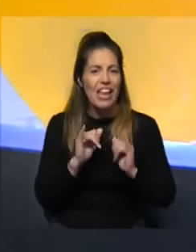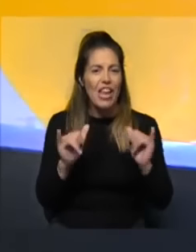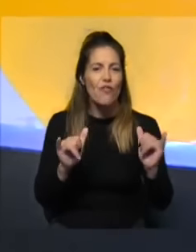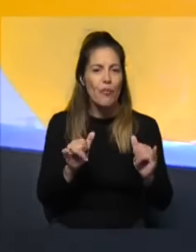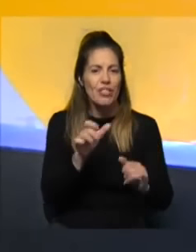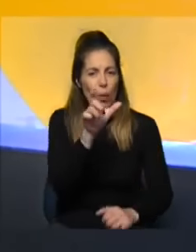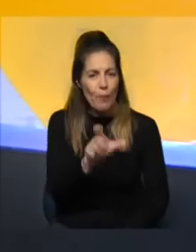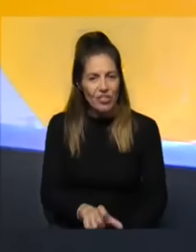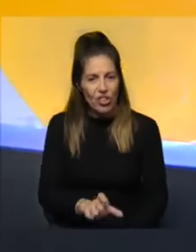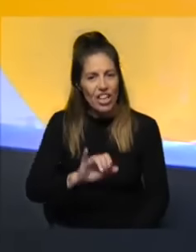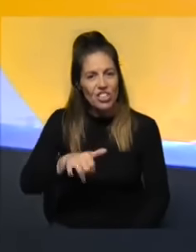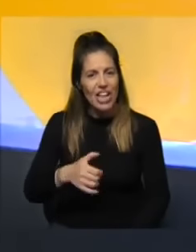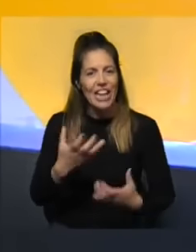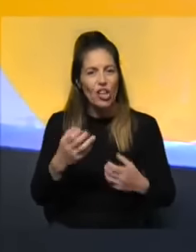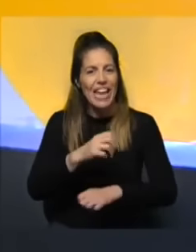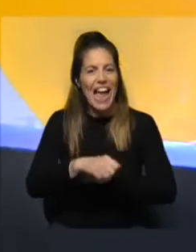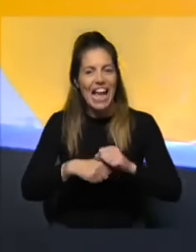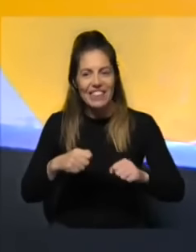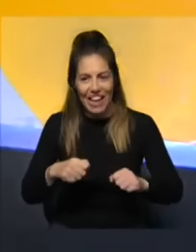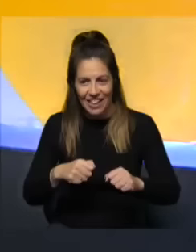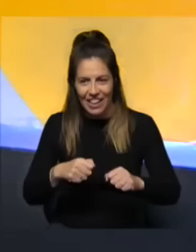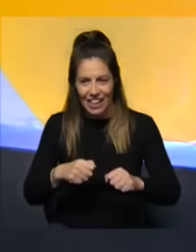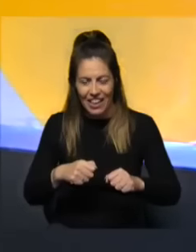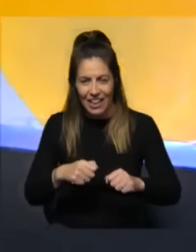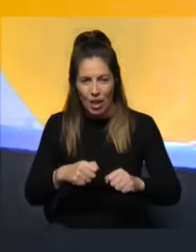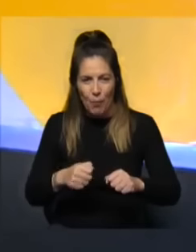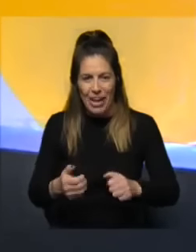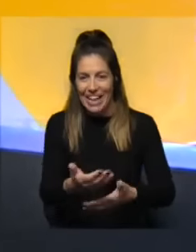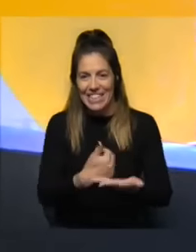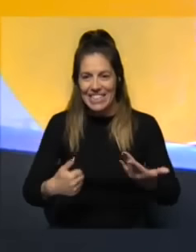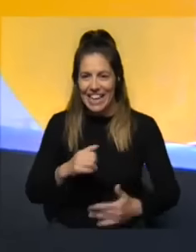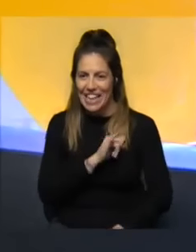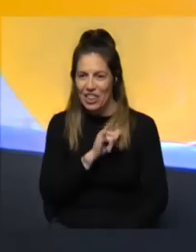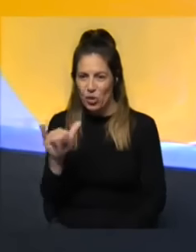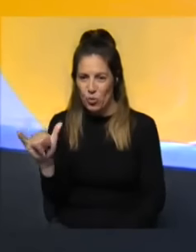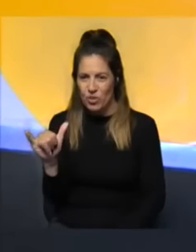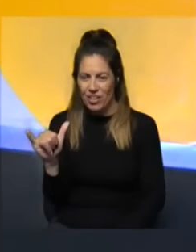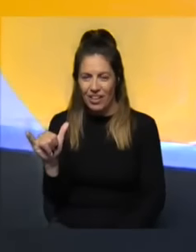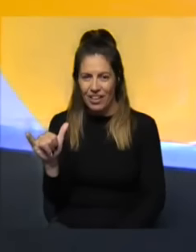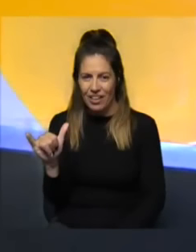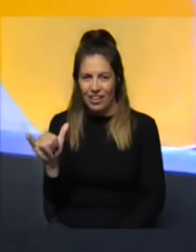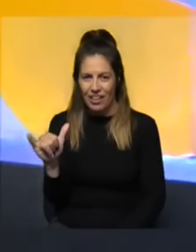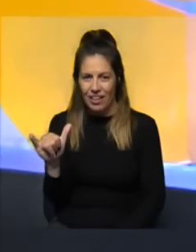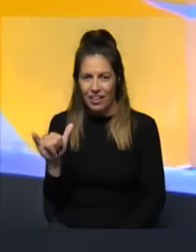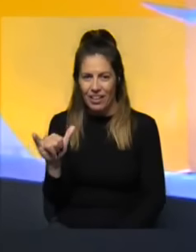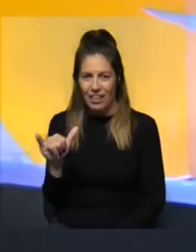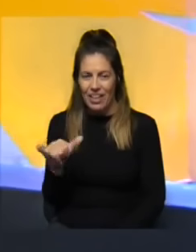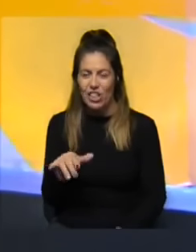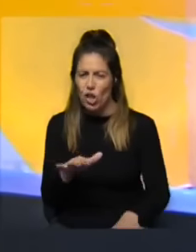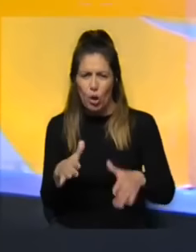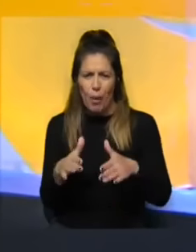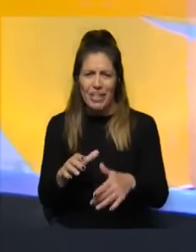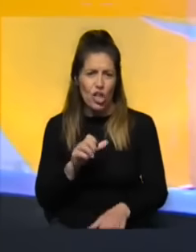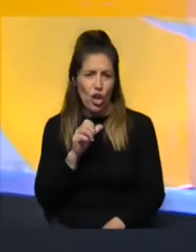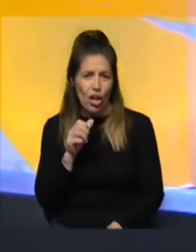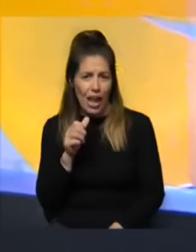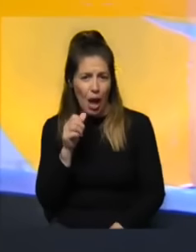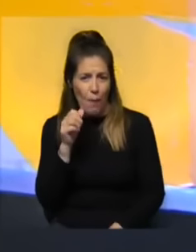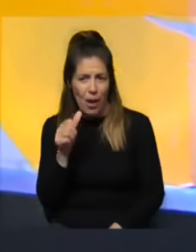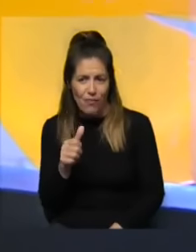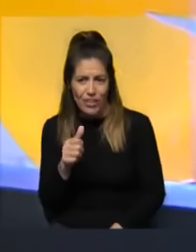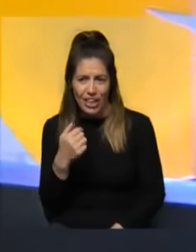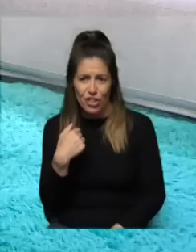que los quieren atar para que retiren la denuncia. Esto es lo más parecido a la mafia que yo conozco,